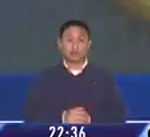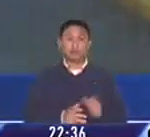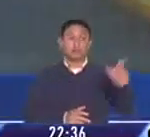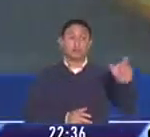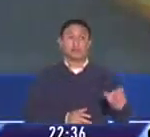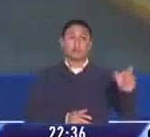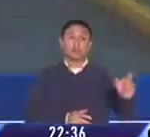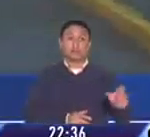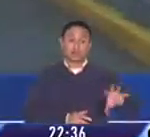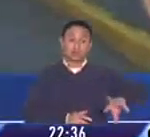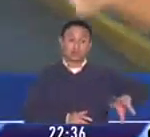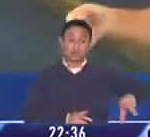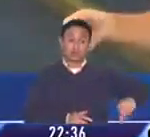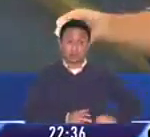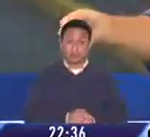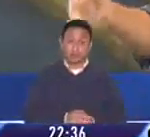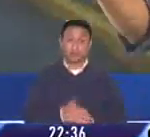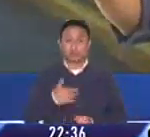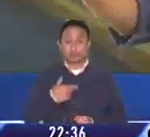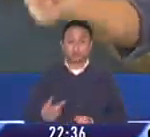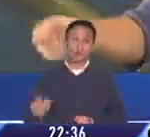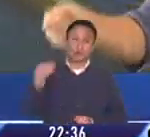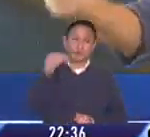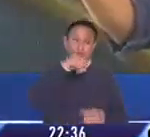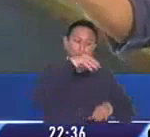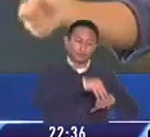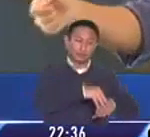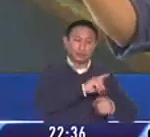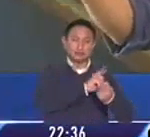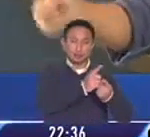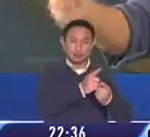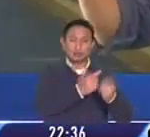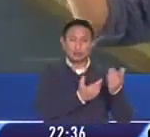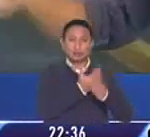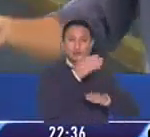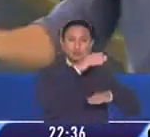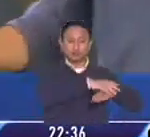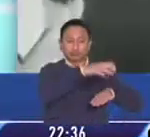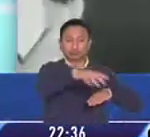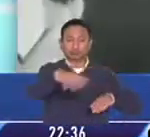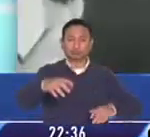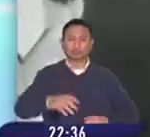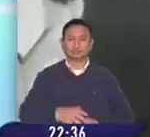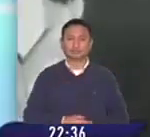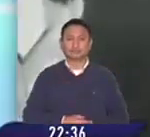pocos impresentables tener que pagar, ¿no es cierto?, en el reemplazo de sumideros y alcantarillas.